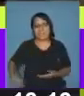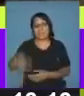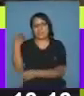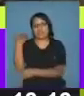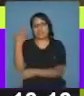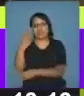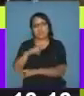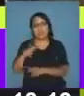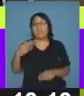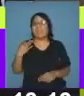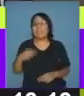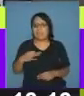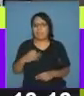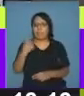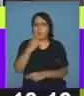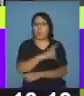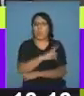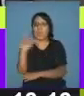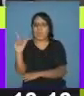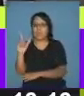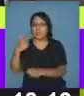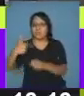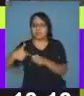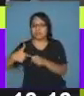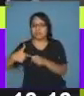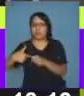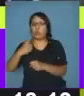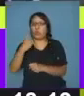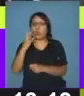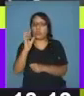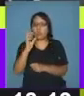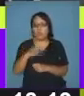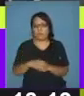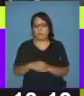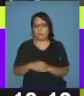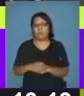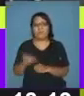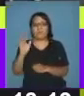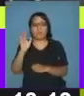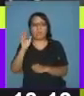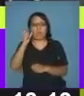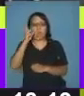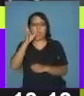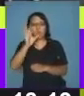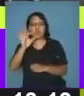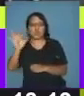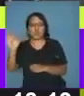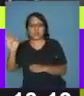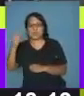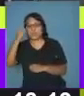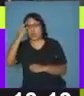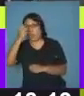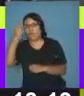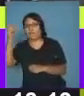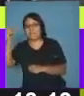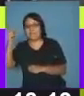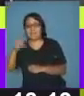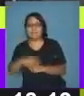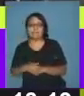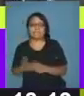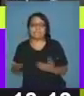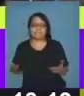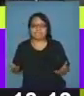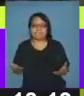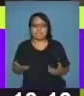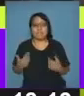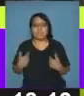ser eso. Un litro de combustible, un dólar, y el dólar está a 800, el dólar oficial, lo cual